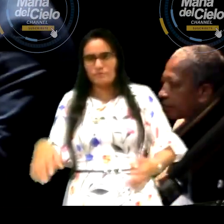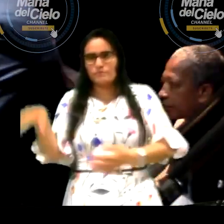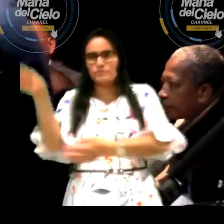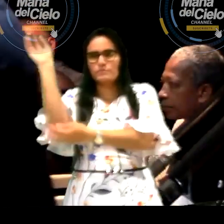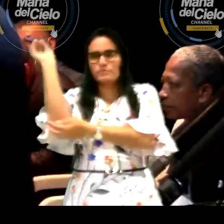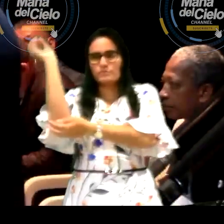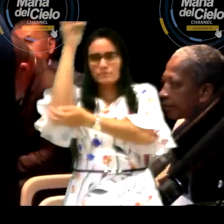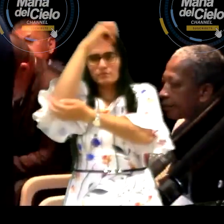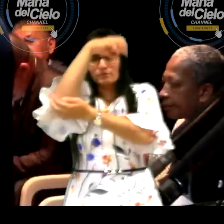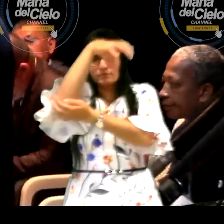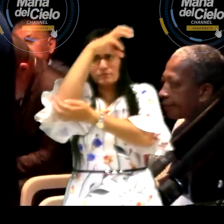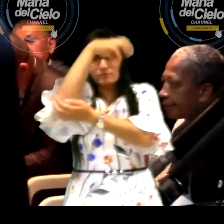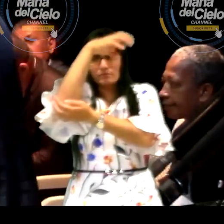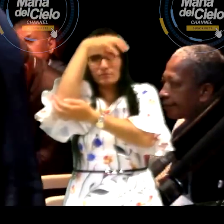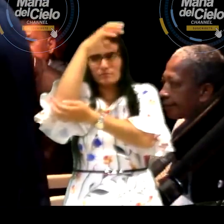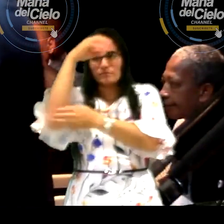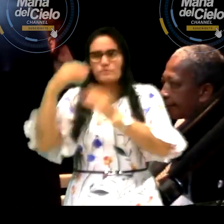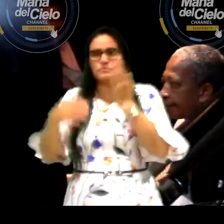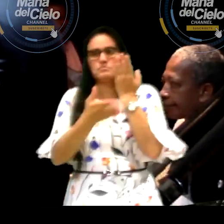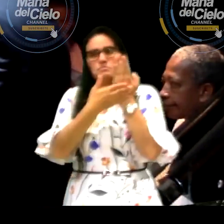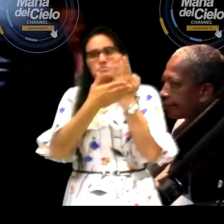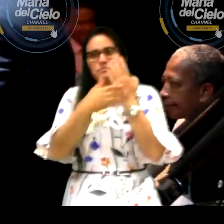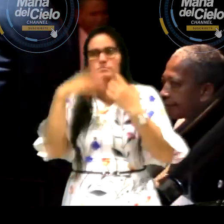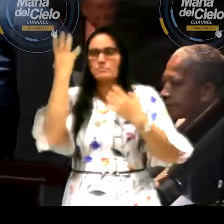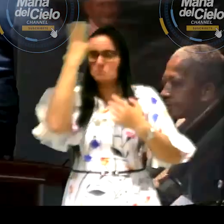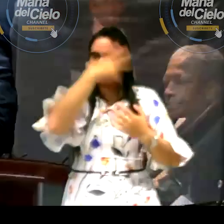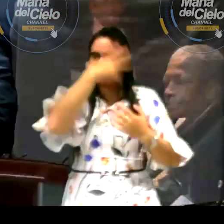hay atenciones especiales para él. Es amigo de casa.